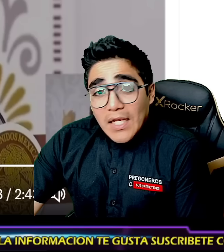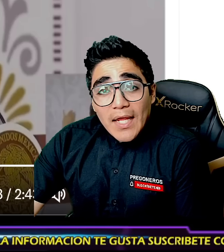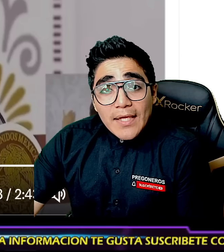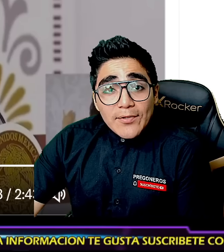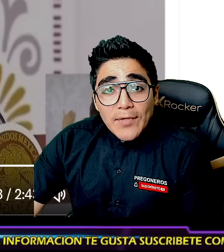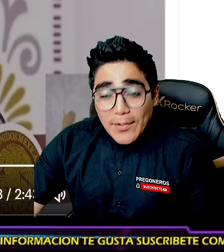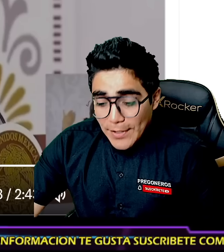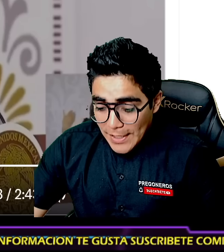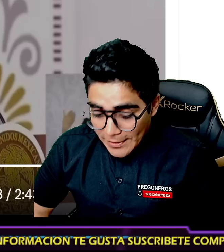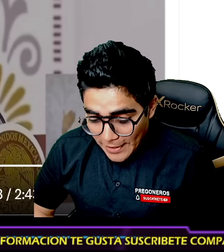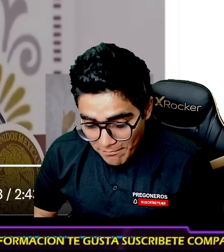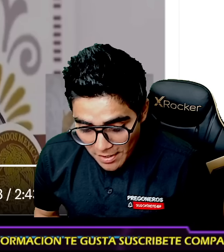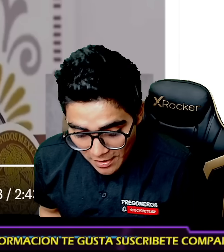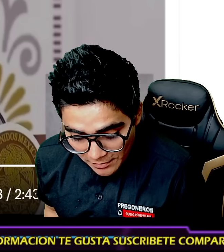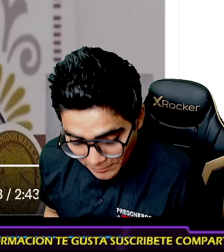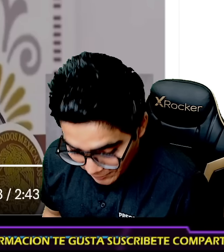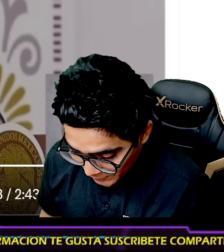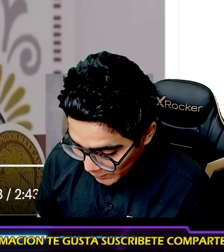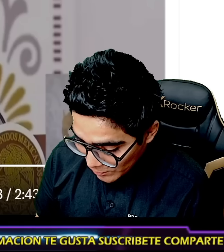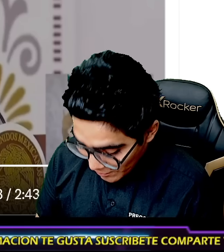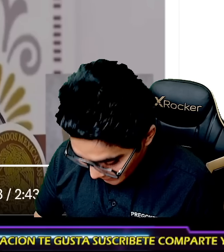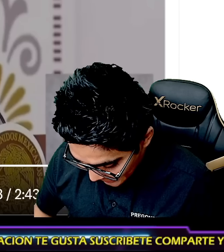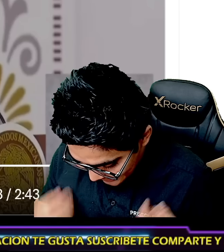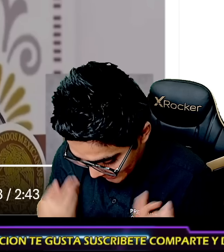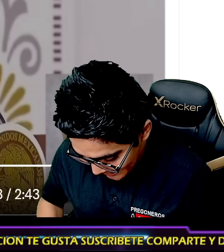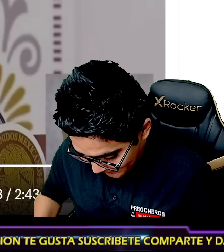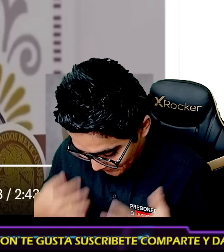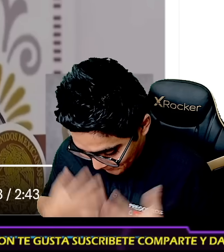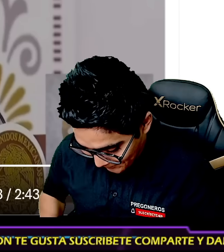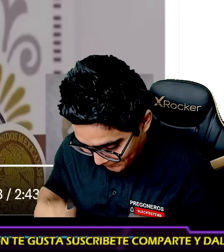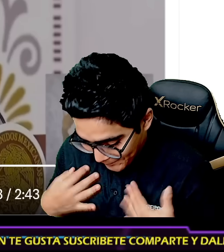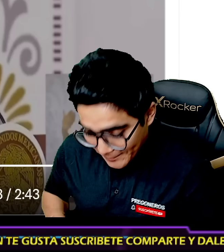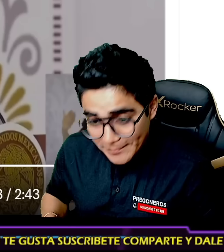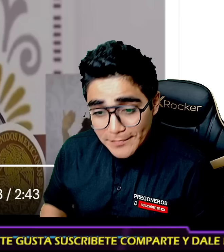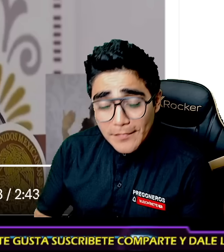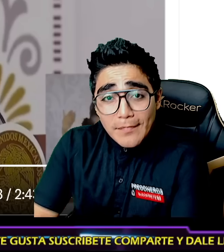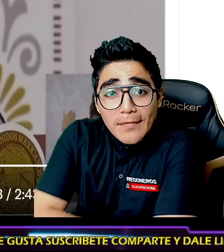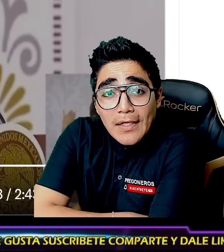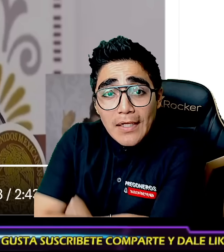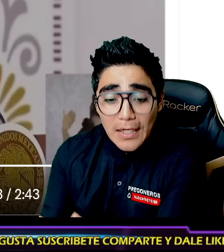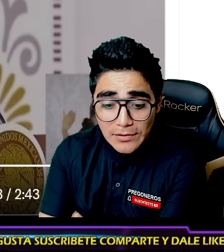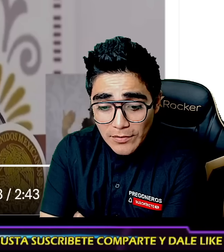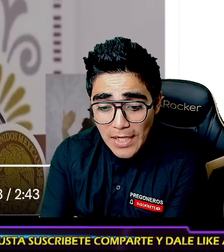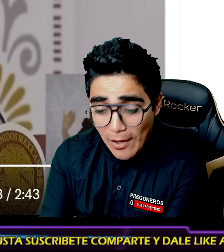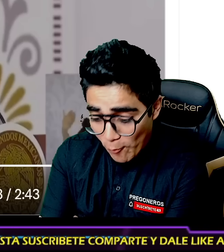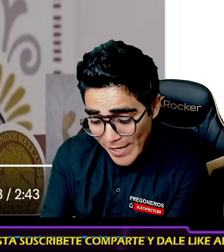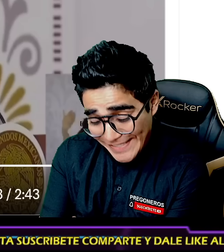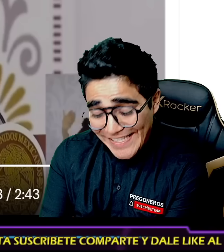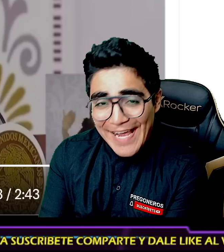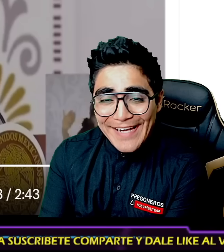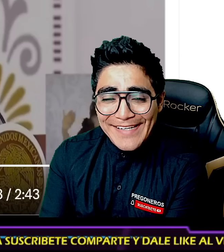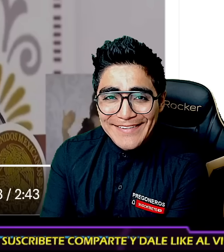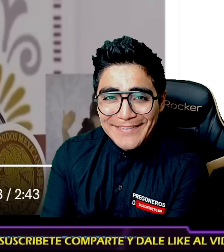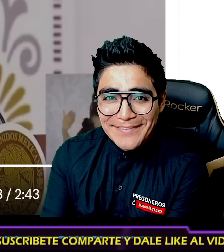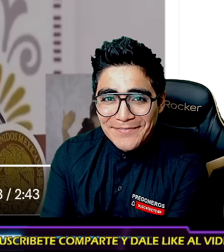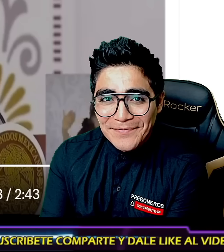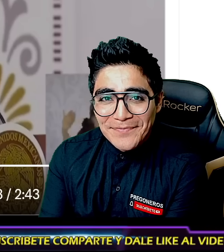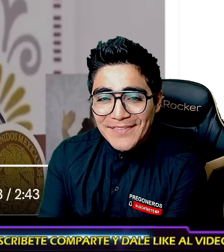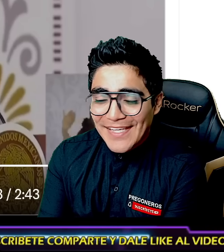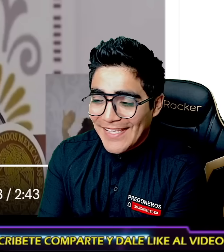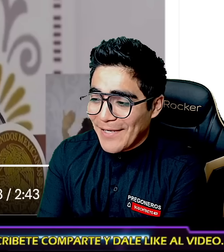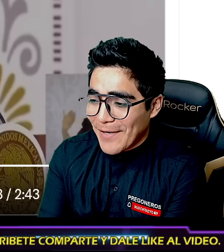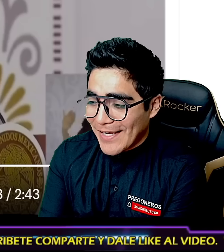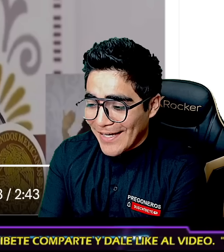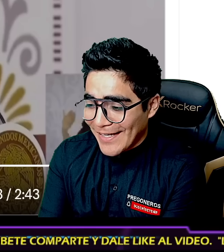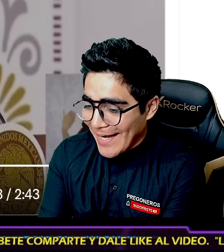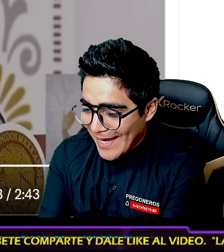Pues, ¿qué creen que tocaron en el tema o en su conferencia? El caso de la jueza